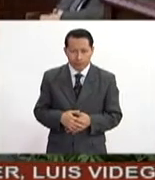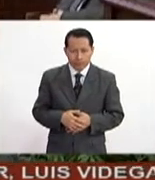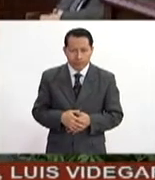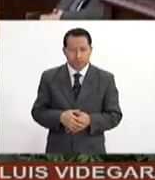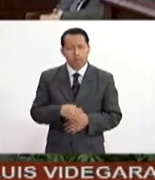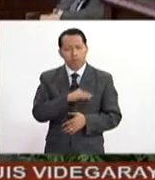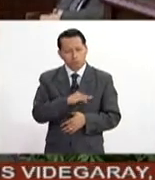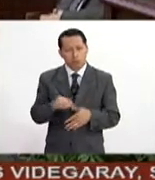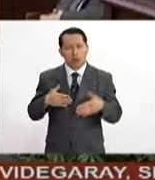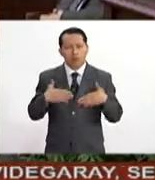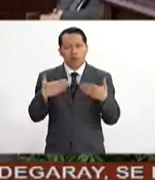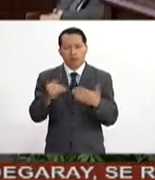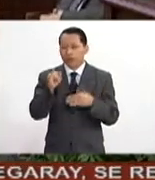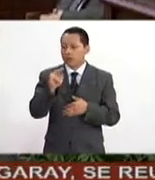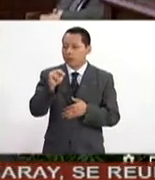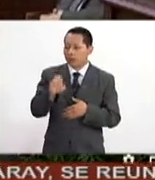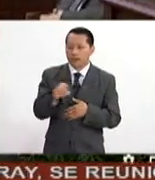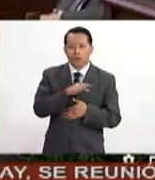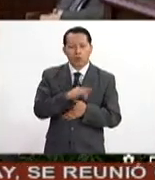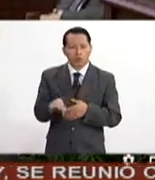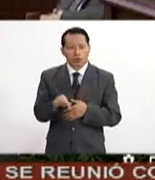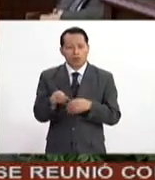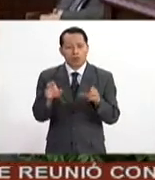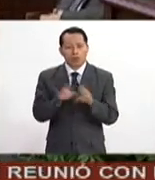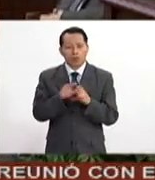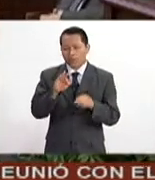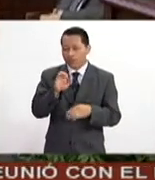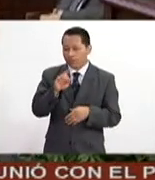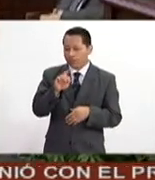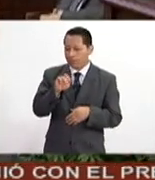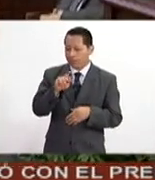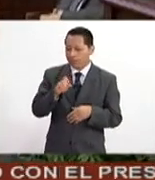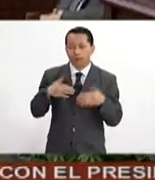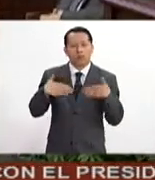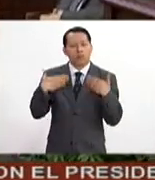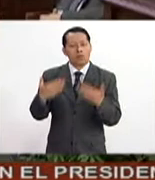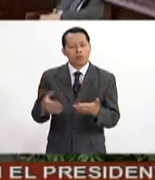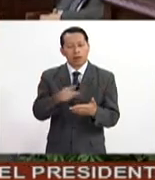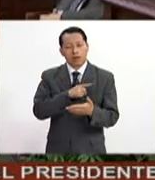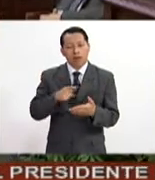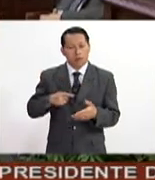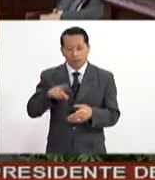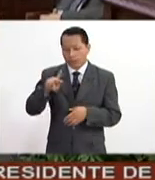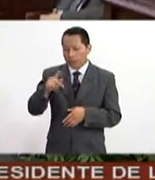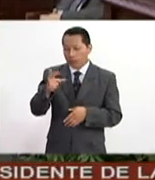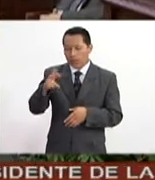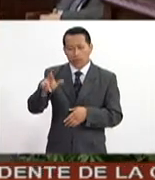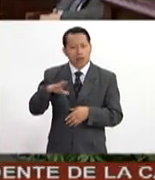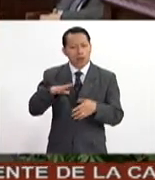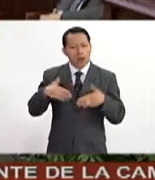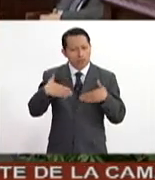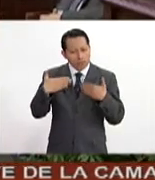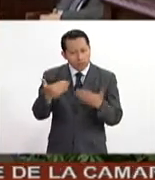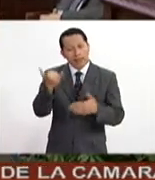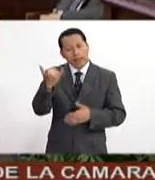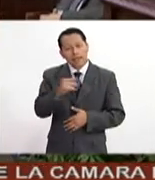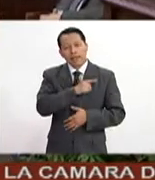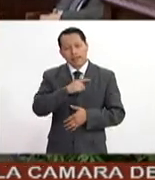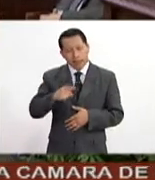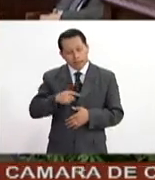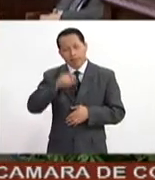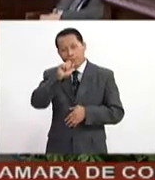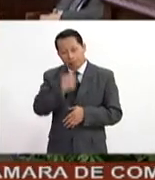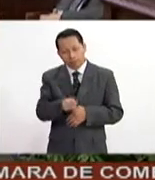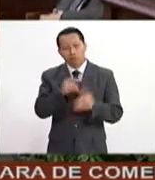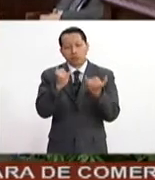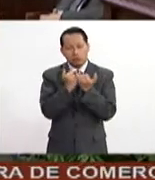Podemos confiar en el INE, podemos confiar en la FEPADE, debemos confiar en la Procuraduría General de la República y debemos confiar